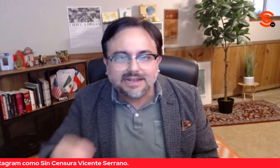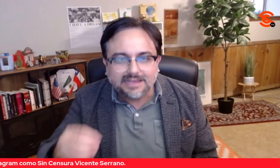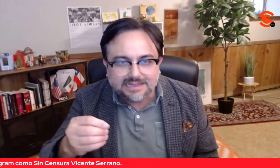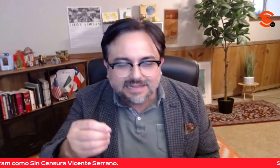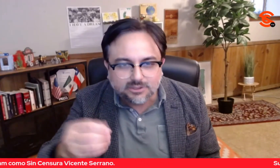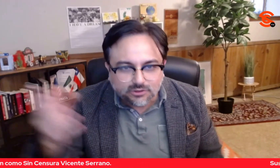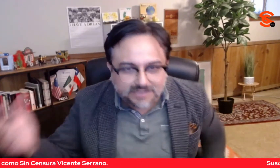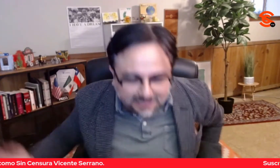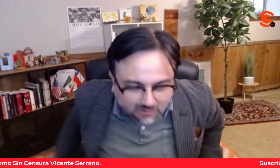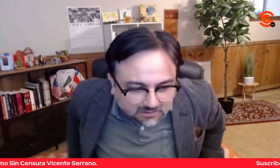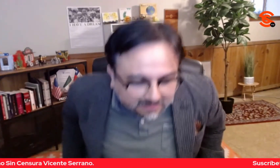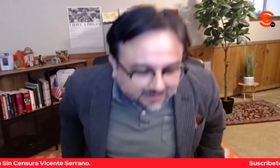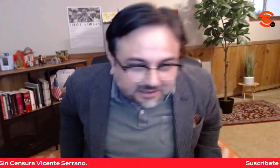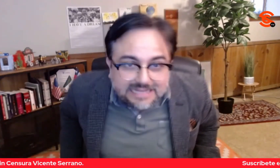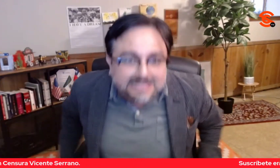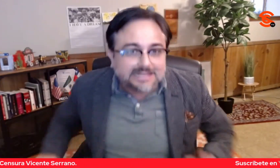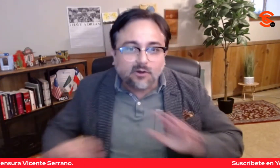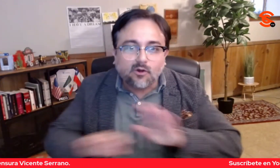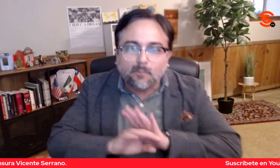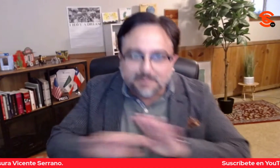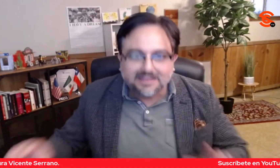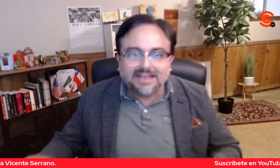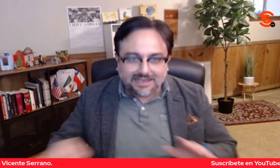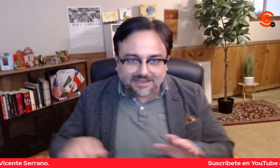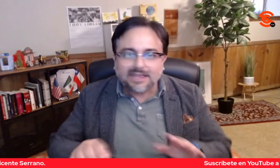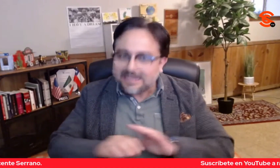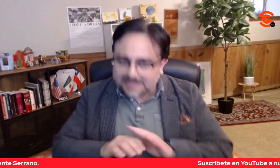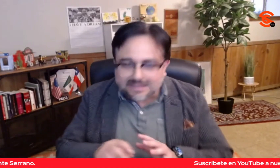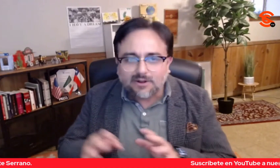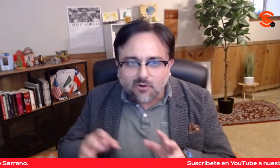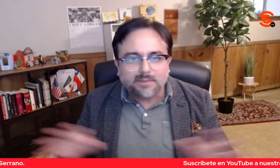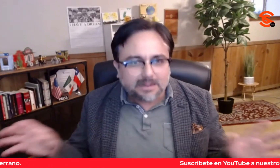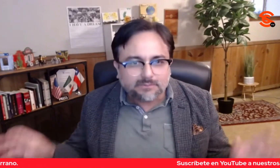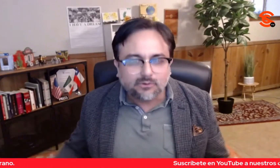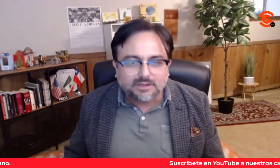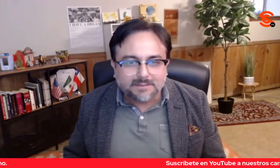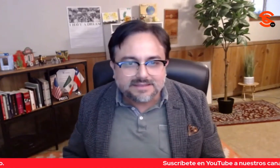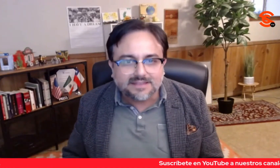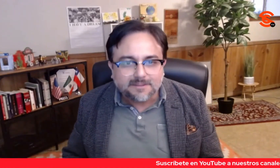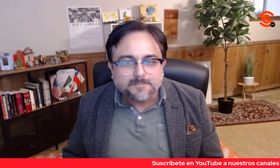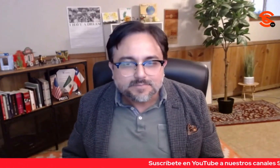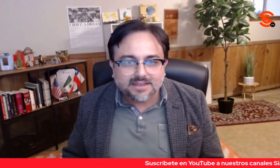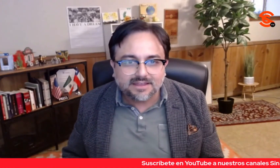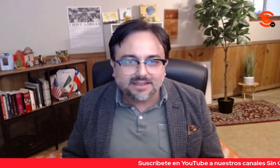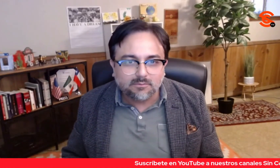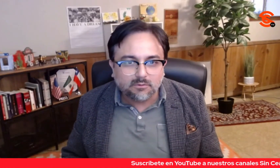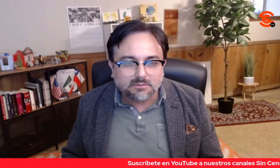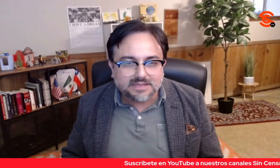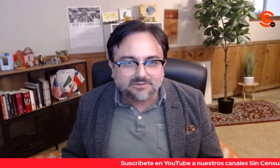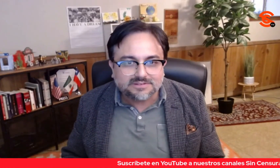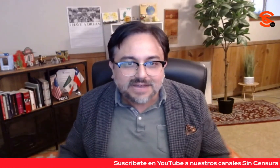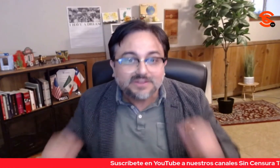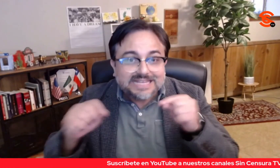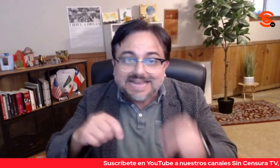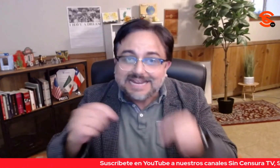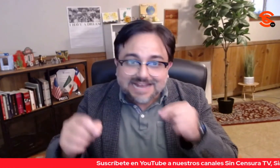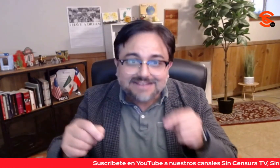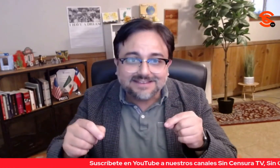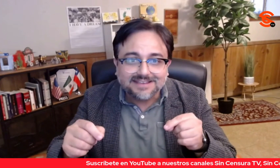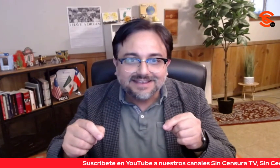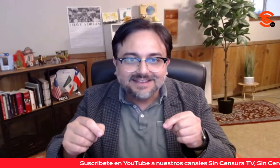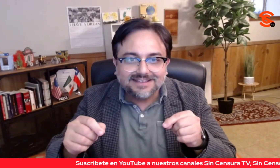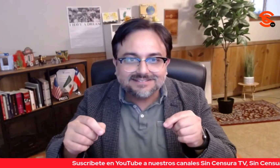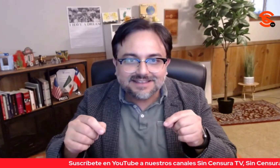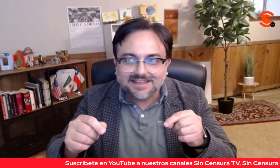los Hitler-Jürgen, ¿no? Hitlerjugend, sí. Que intentaron copiar absolutamente el movimiento scout, y de